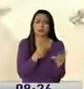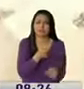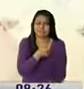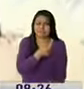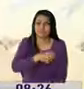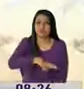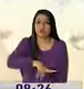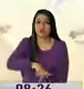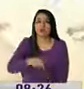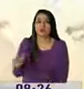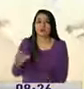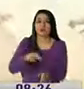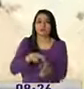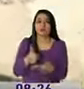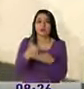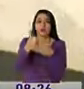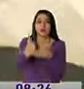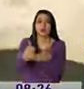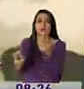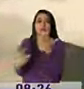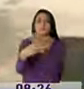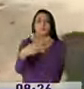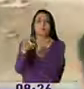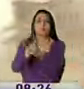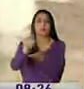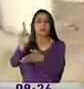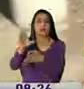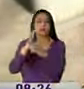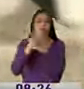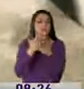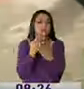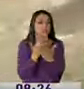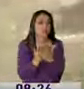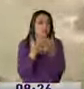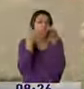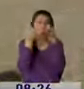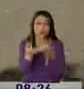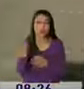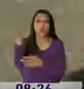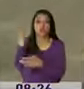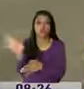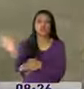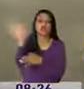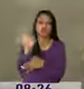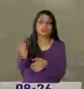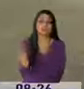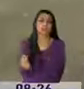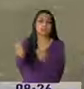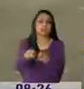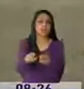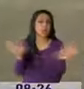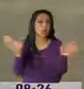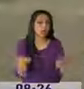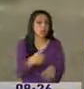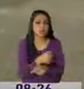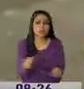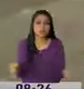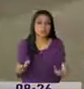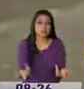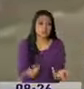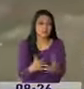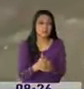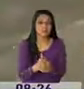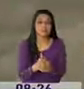me ayudó y me dejó en la parada del bus. Y le doy gracias que mi Dios le mandó a ese ángel del cielo. Realmente se